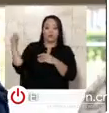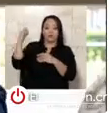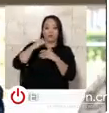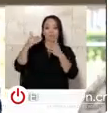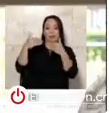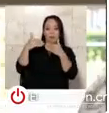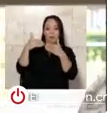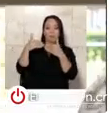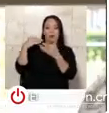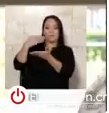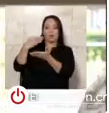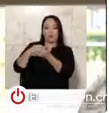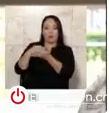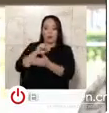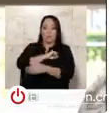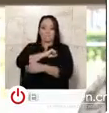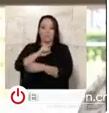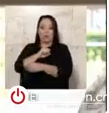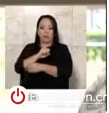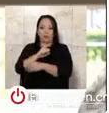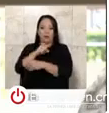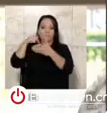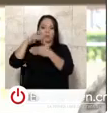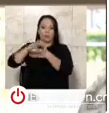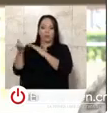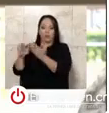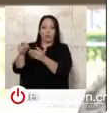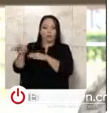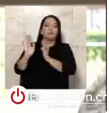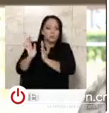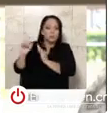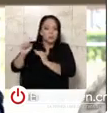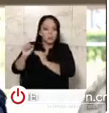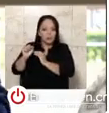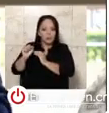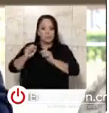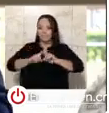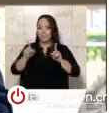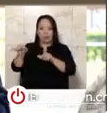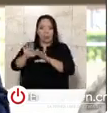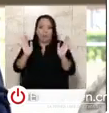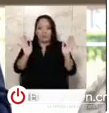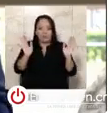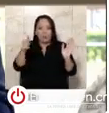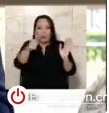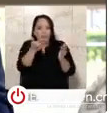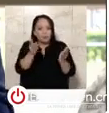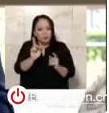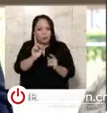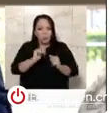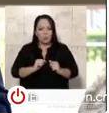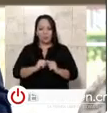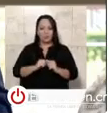dio un infarto en la frontera y murió en Paso Canoas. Eso es diferente. Pero dar otra noticia que no se vale. Y por